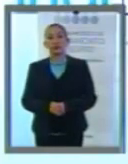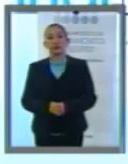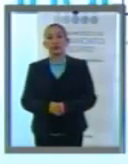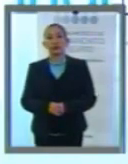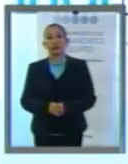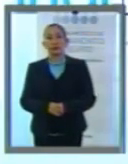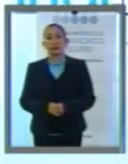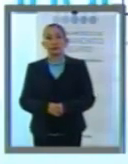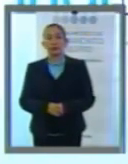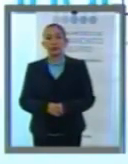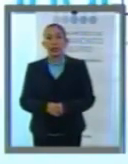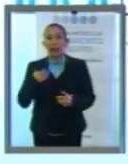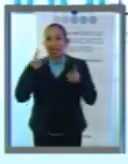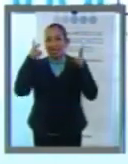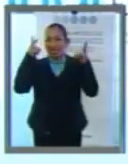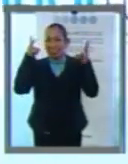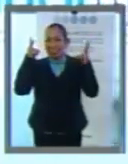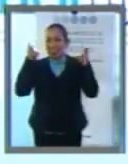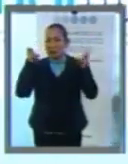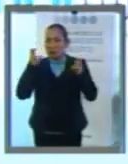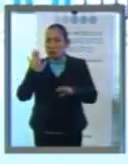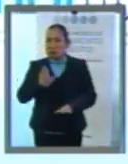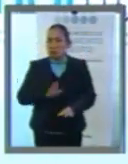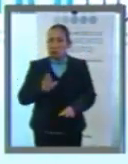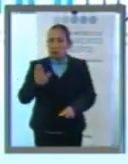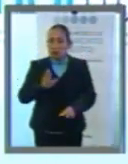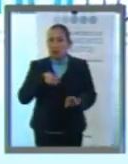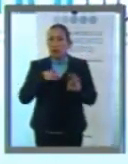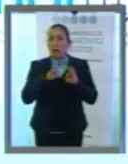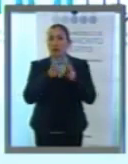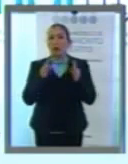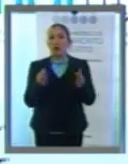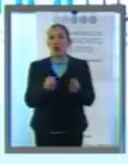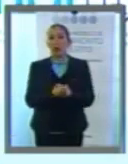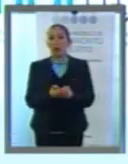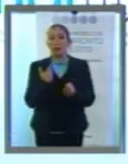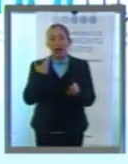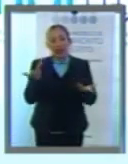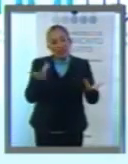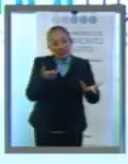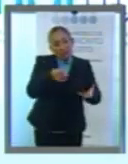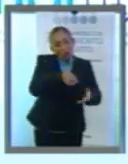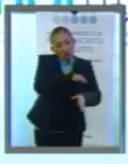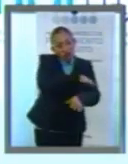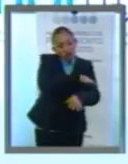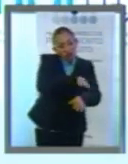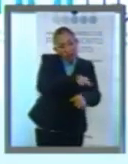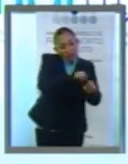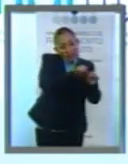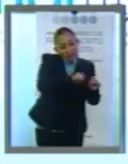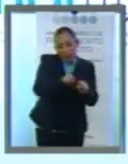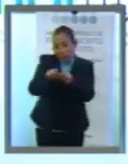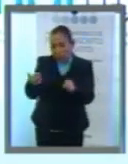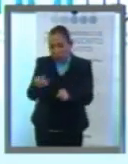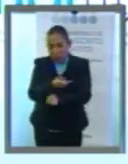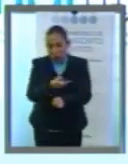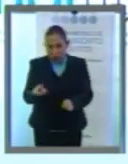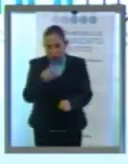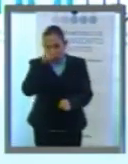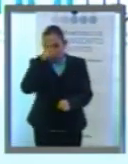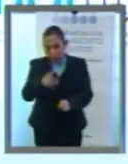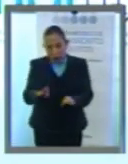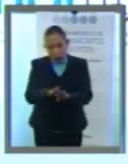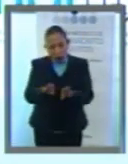Me parece que el tema de la forma en la cual está diseñado estos dos sistemas y cómo México